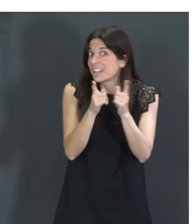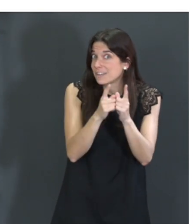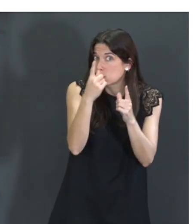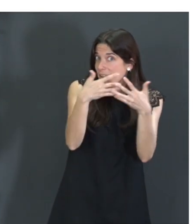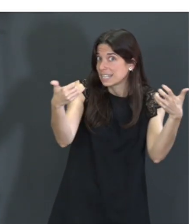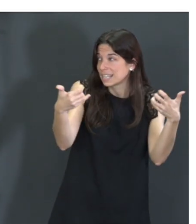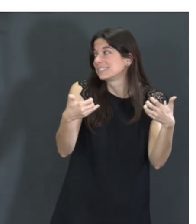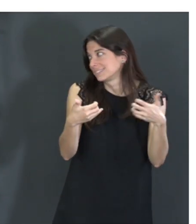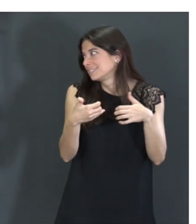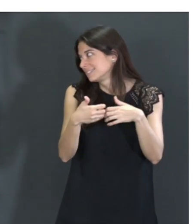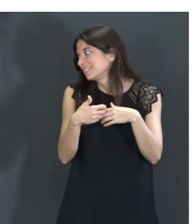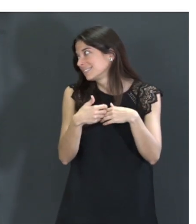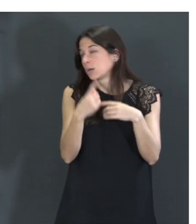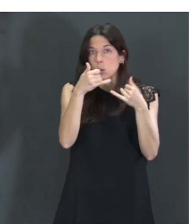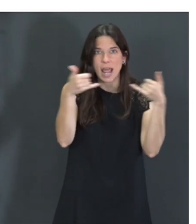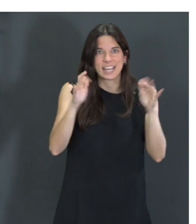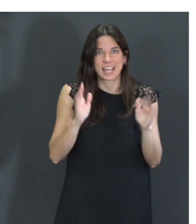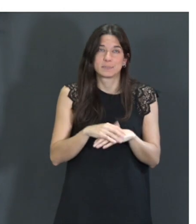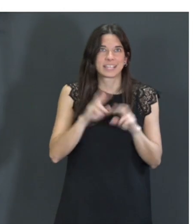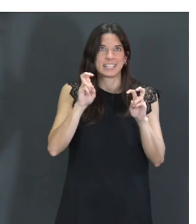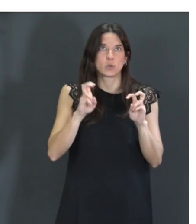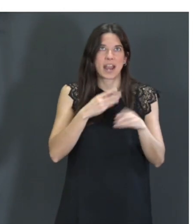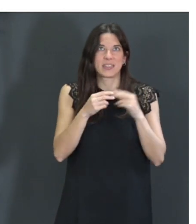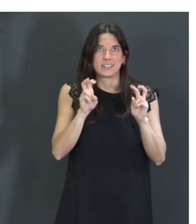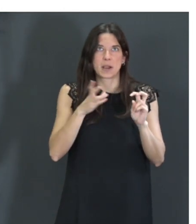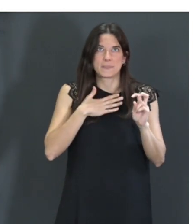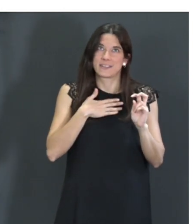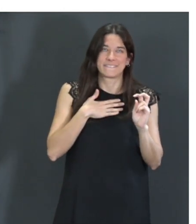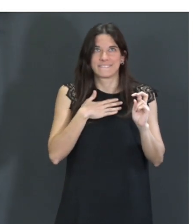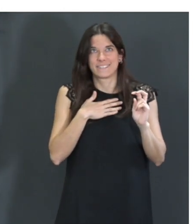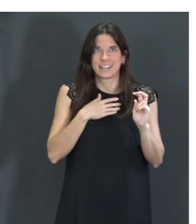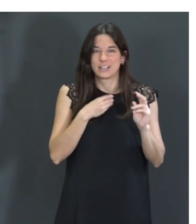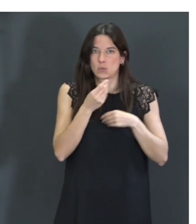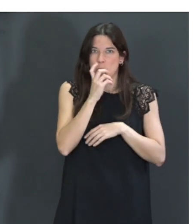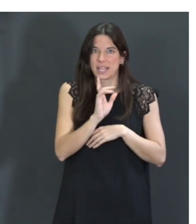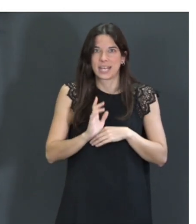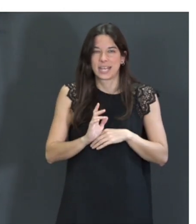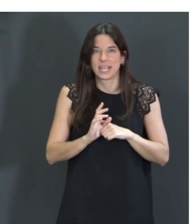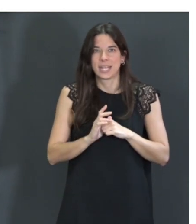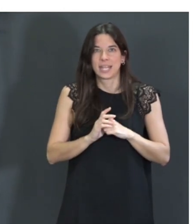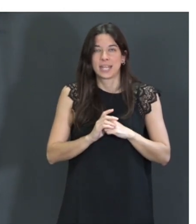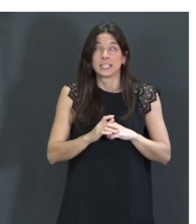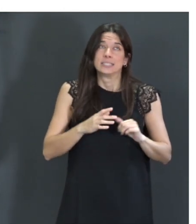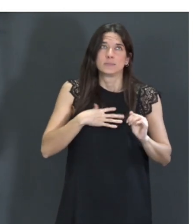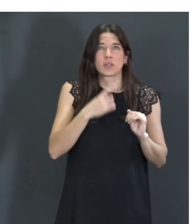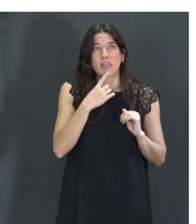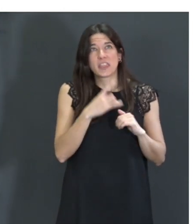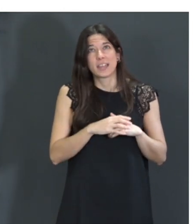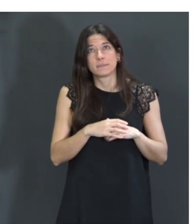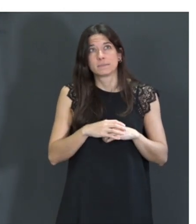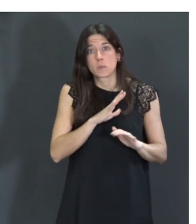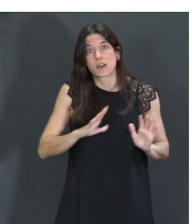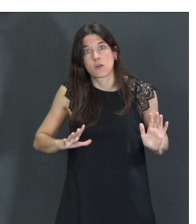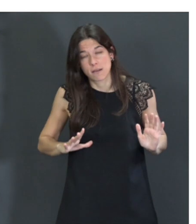Sí. Sí, las titulares no es lo mío, pero vale, pues podría decir que por lo